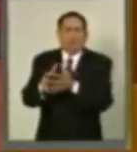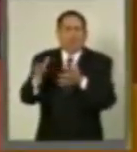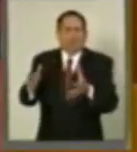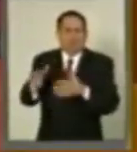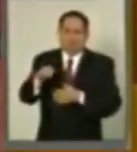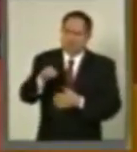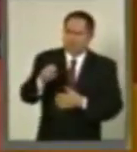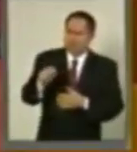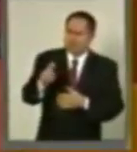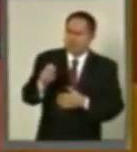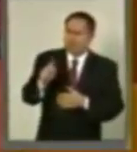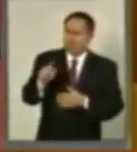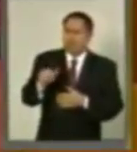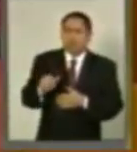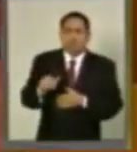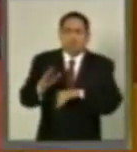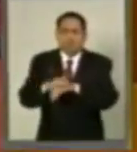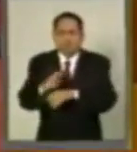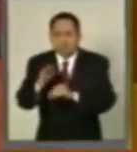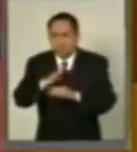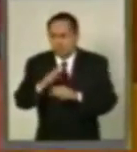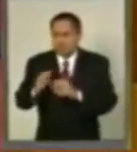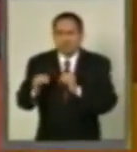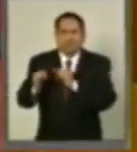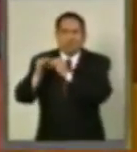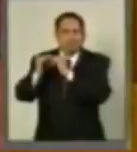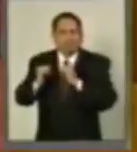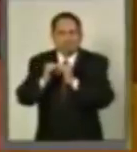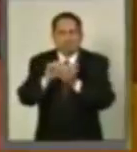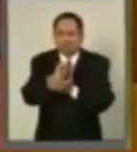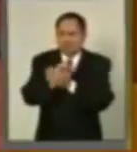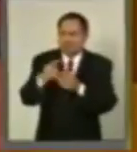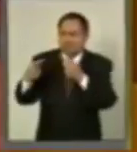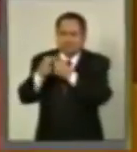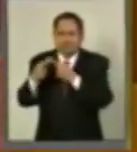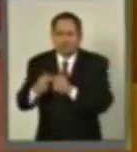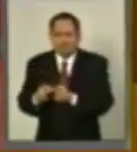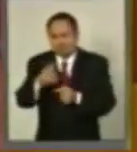Y resulta que no se puede porque no tienen capacidades institucionales.